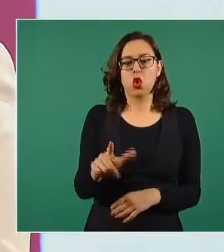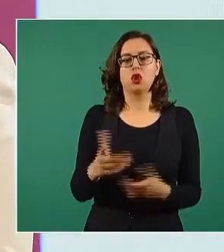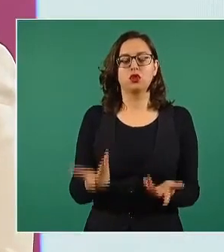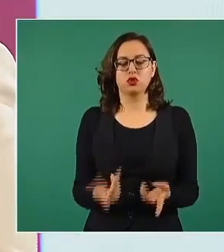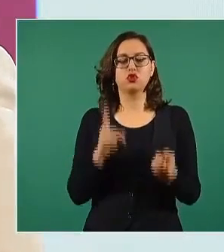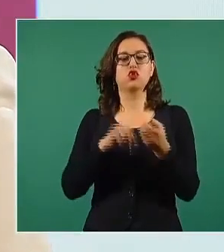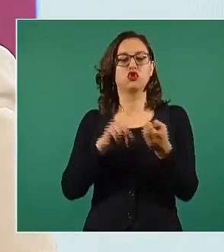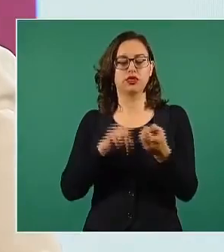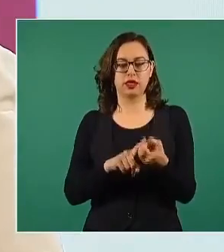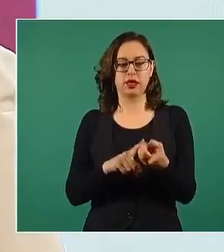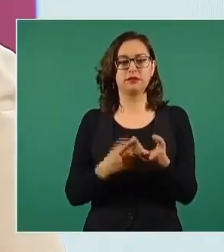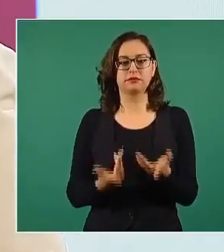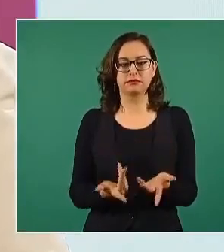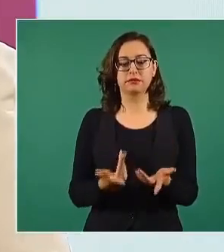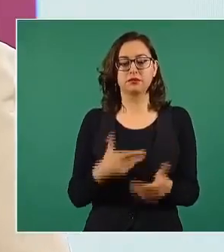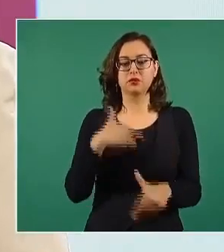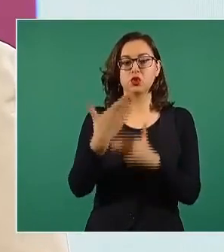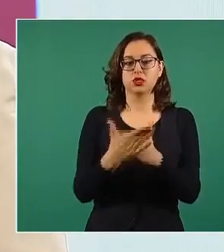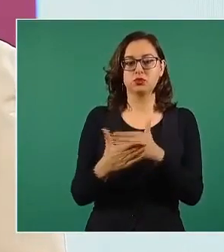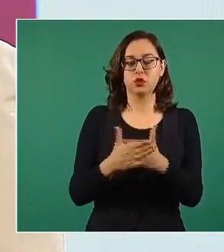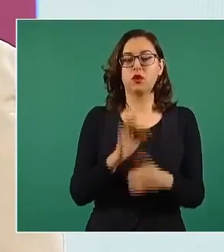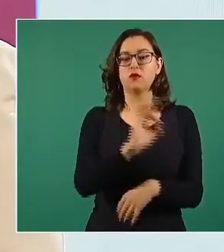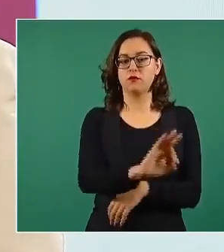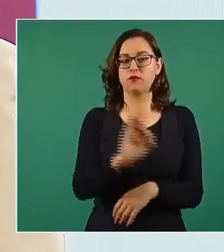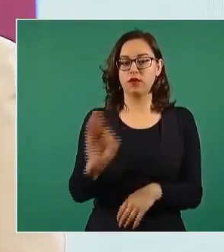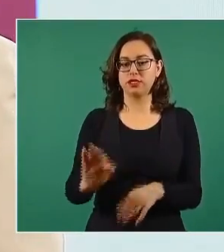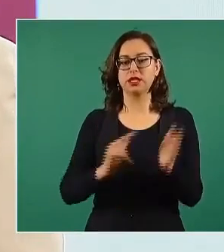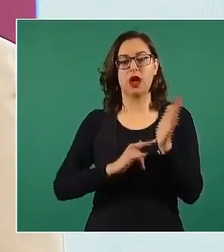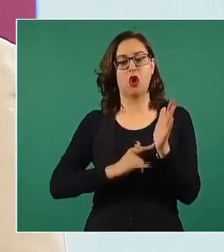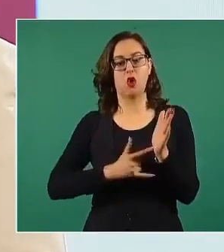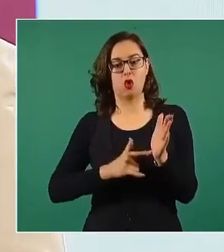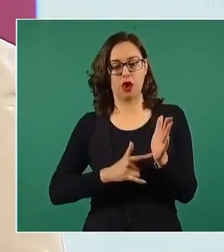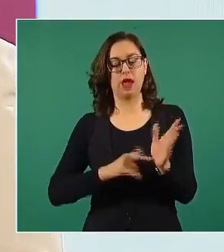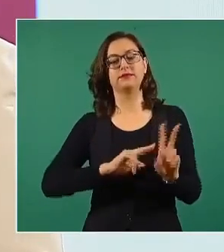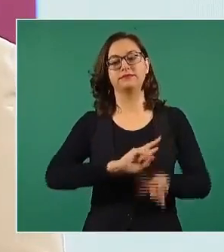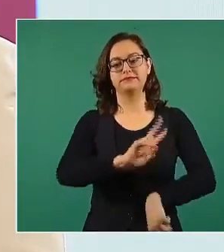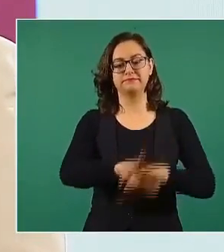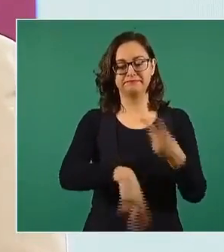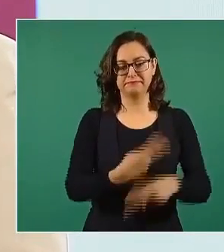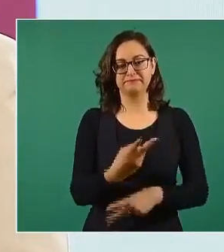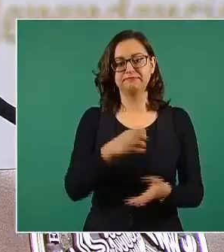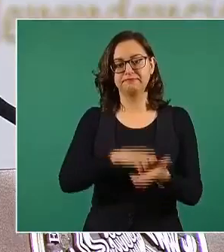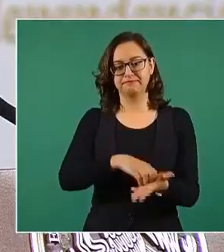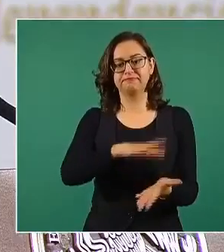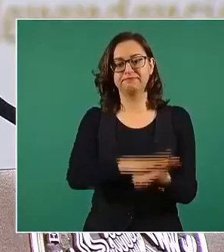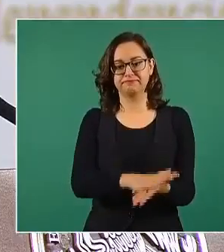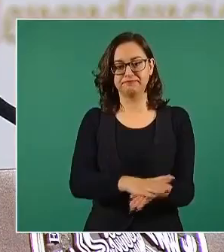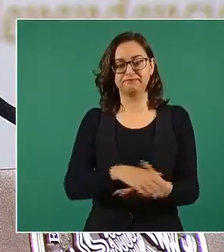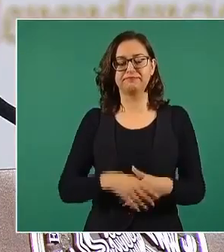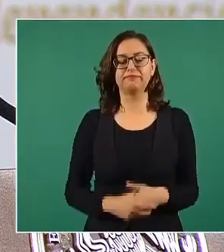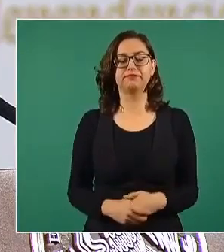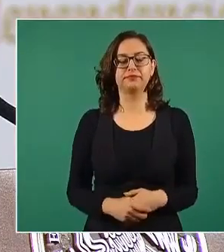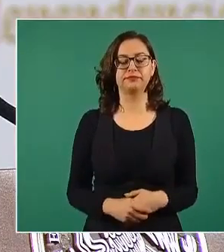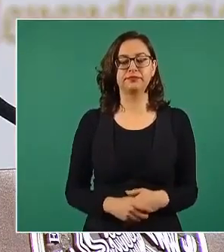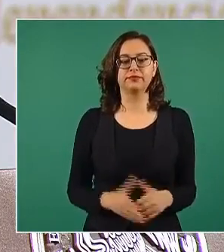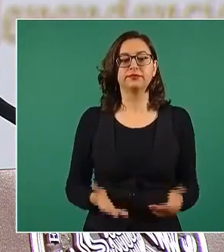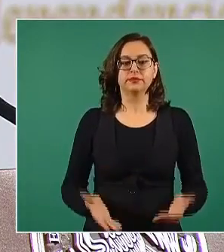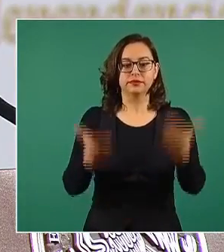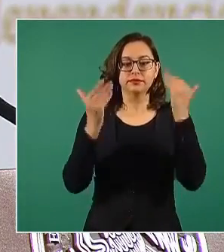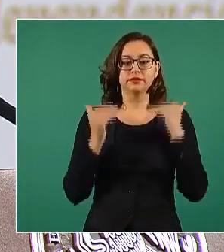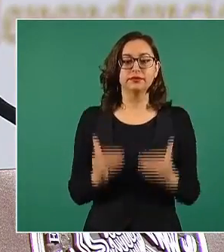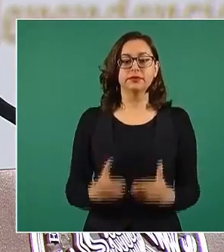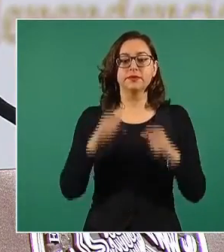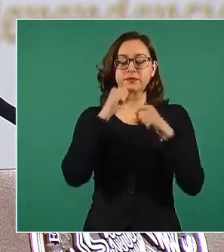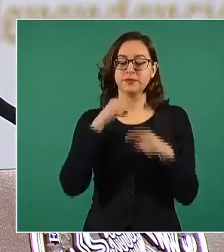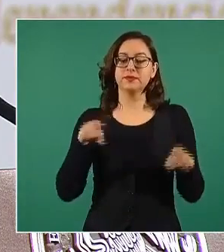localidad, y va a salir la fecha con precisión y el horario a donde deben acudir. Adelante. Es muy importante